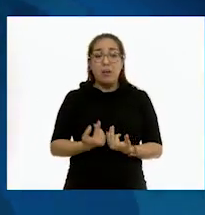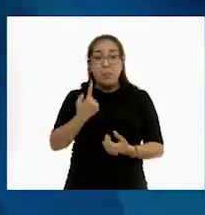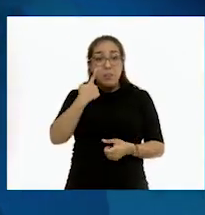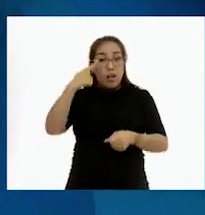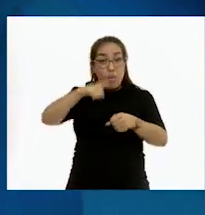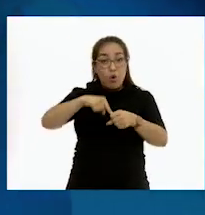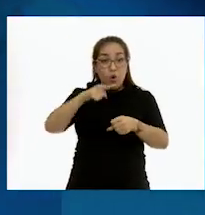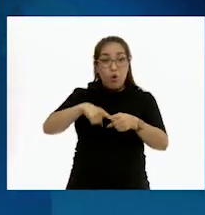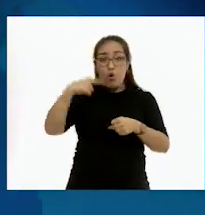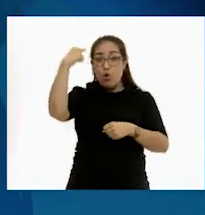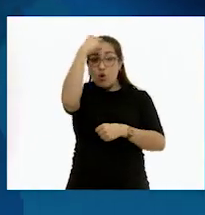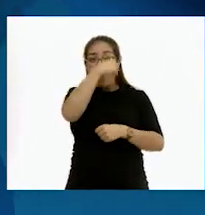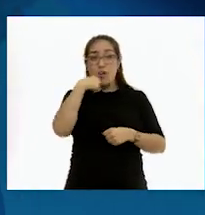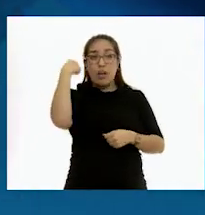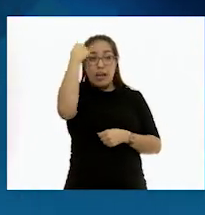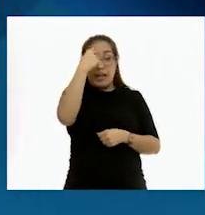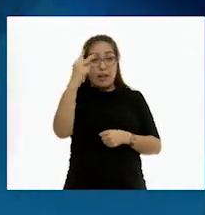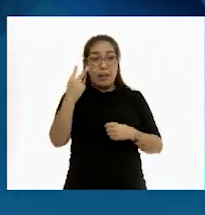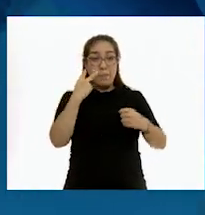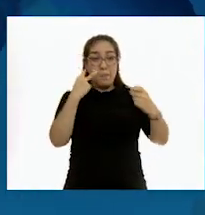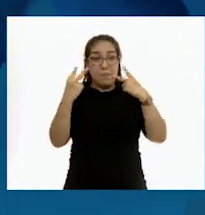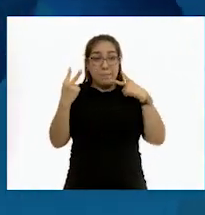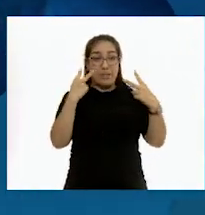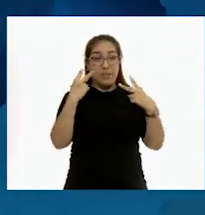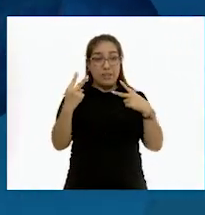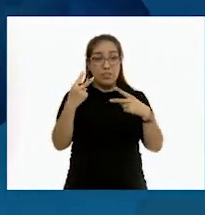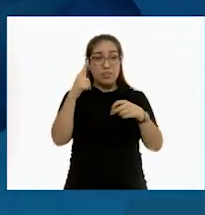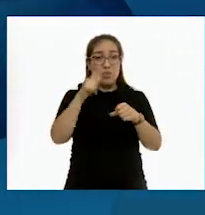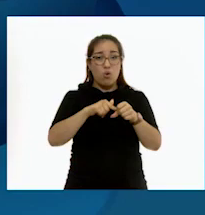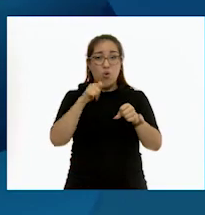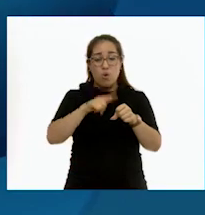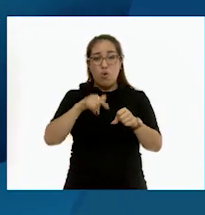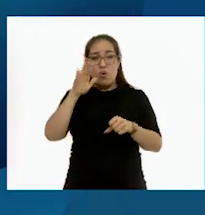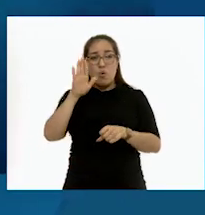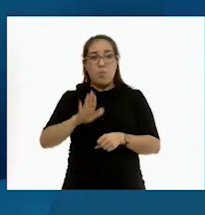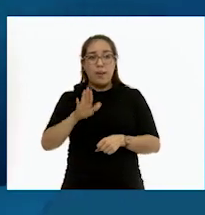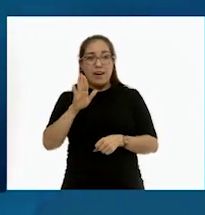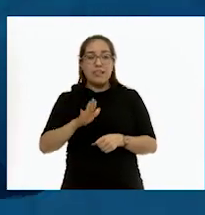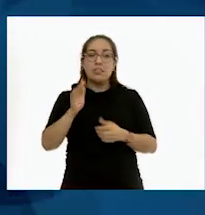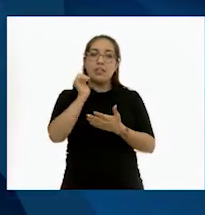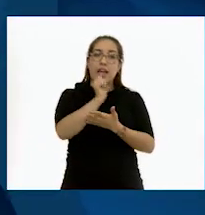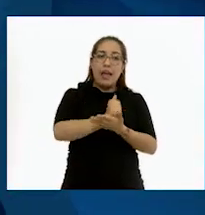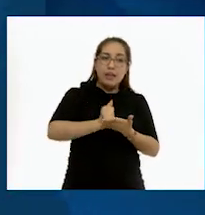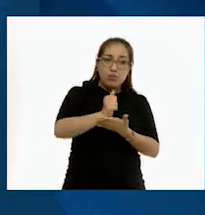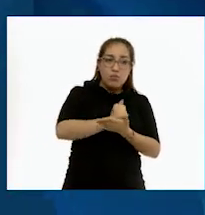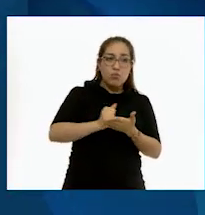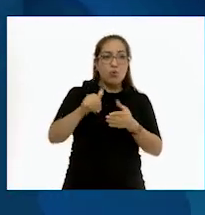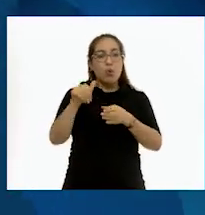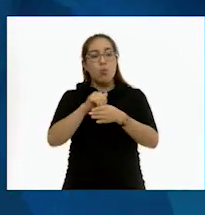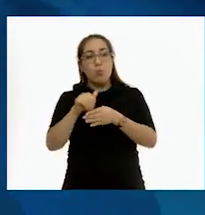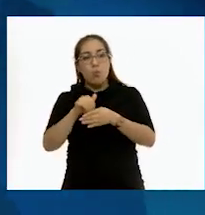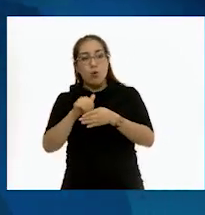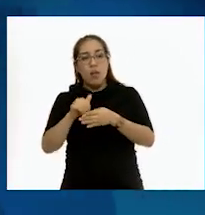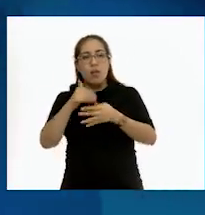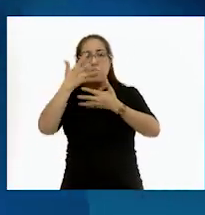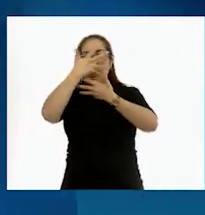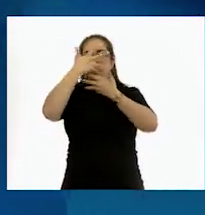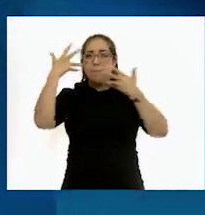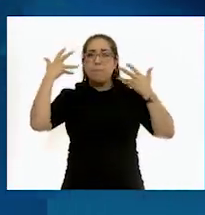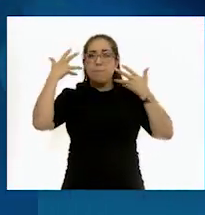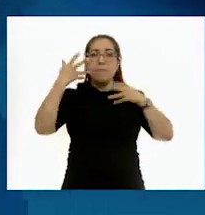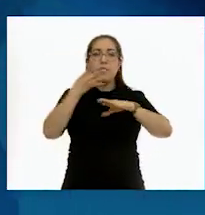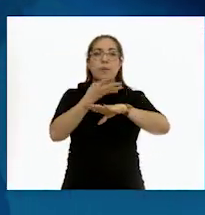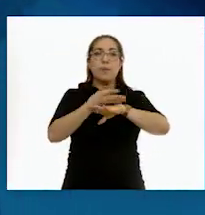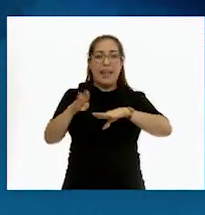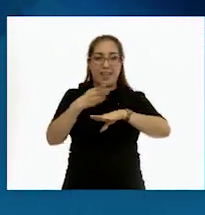en mi cara? Ajá. Tengo como colores característicos el azul, el morado y unas rayitas blancas.